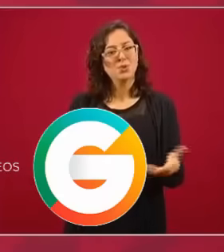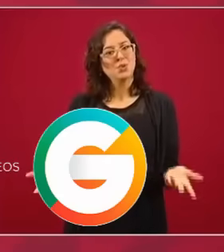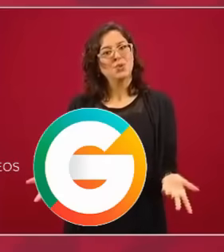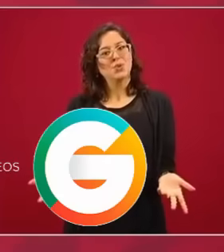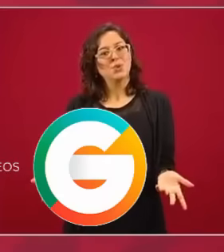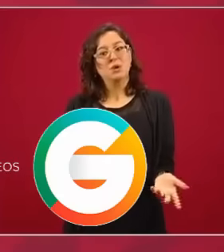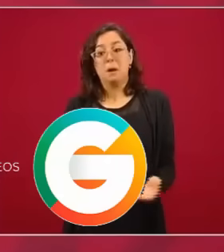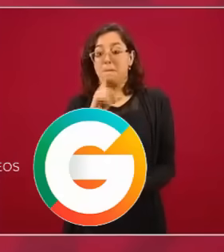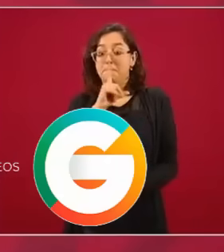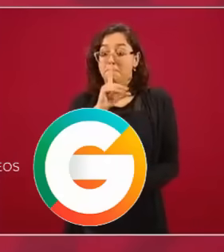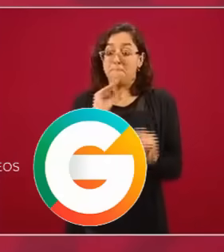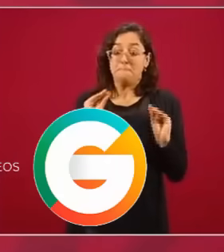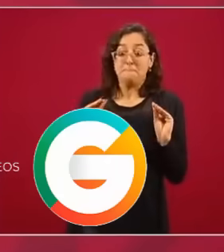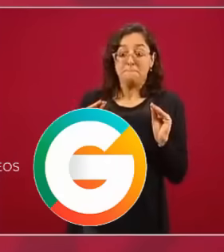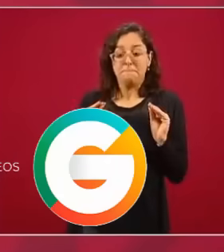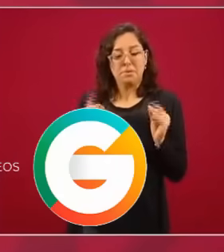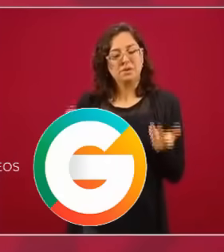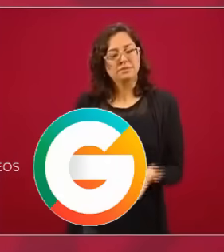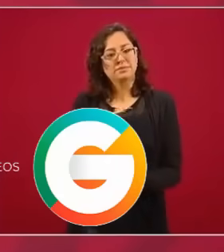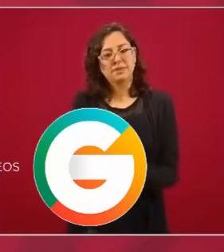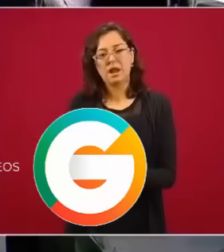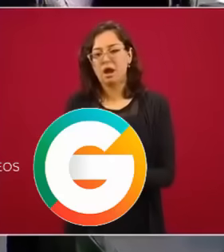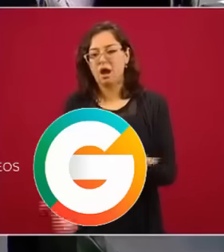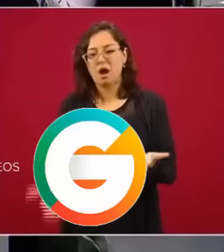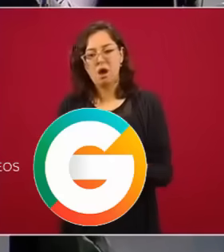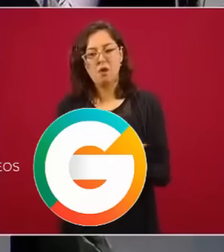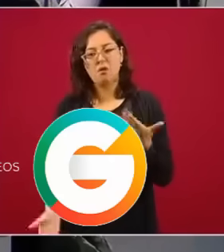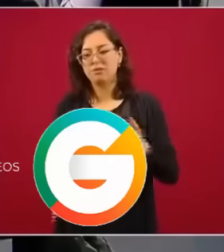Ya es otra cosa.